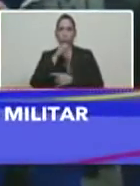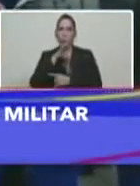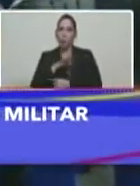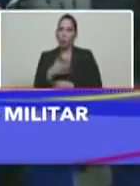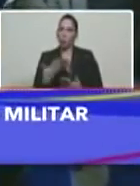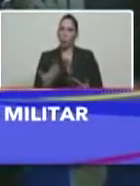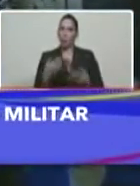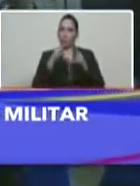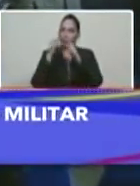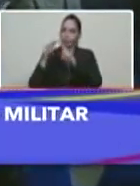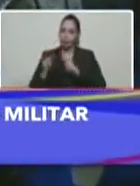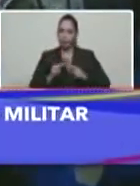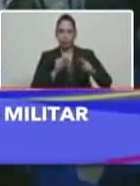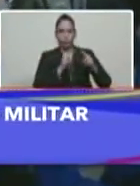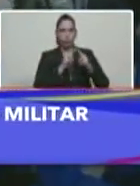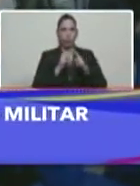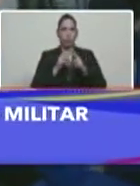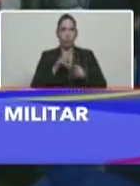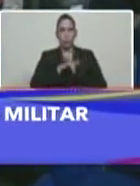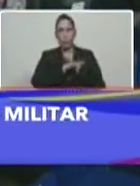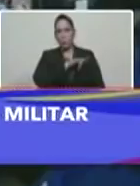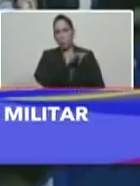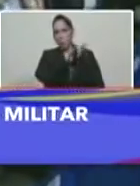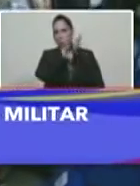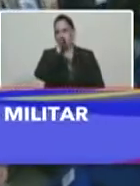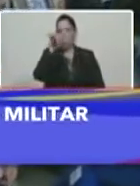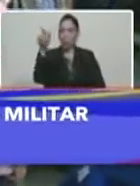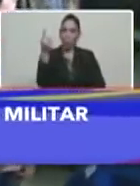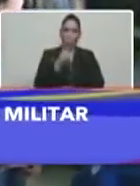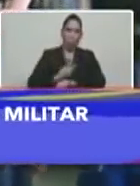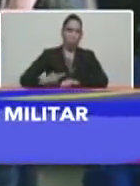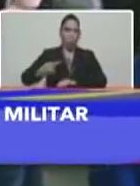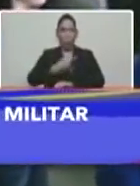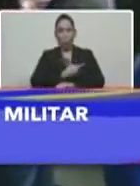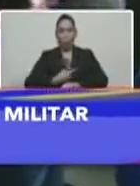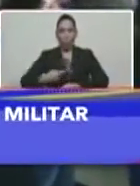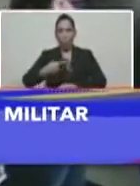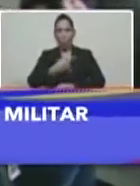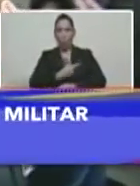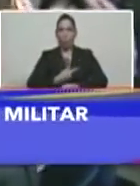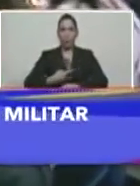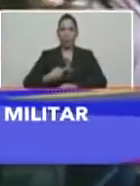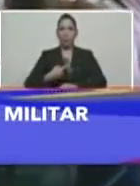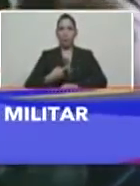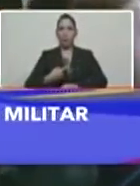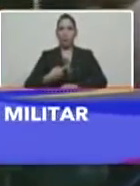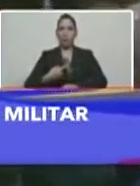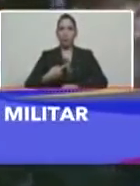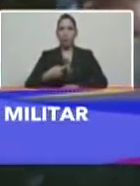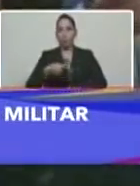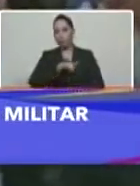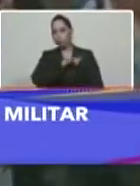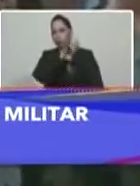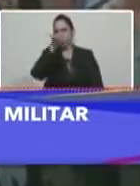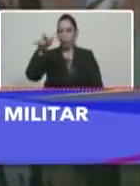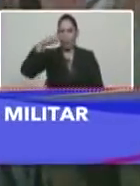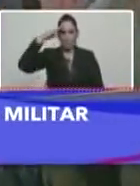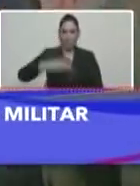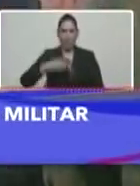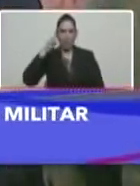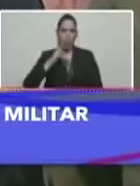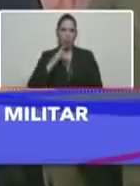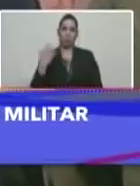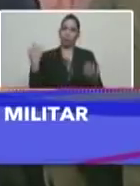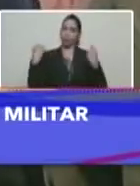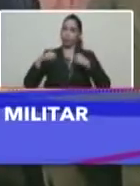las miles de horas de vuelo de la aviación militar de Bolívar, pero sobre todo